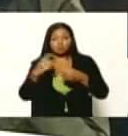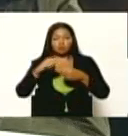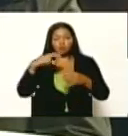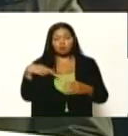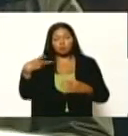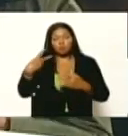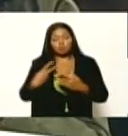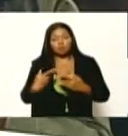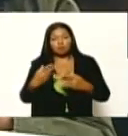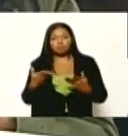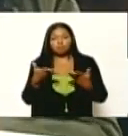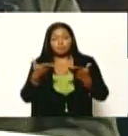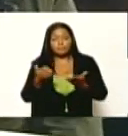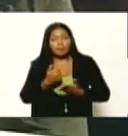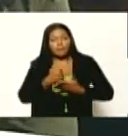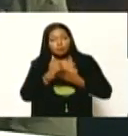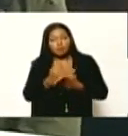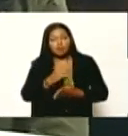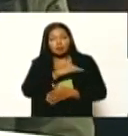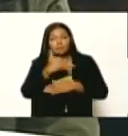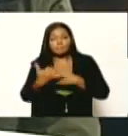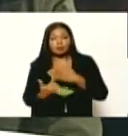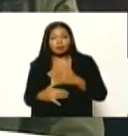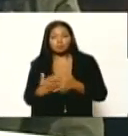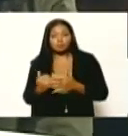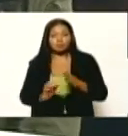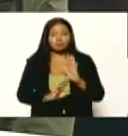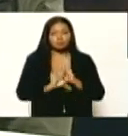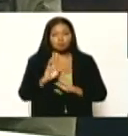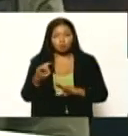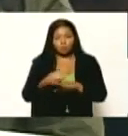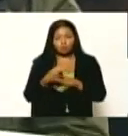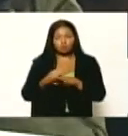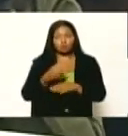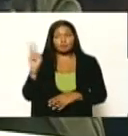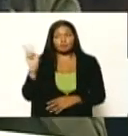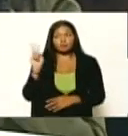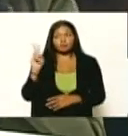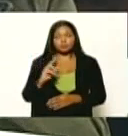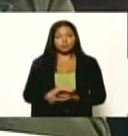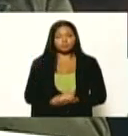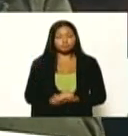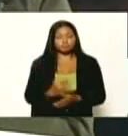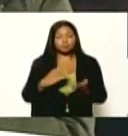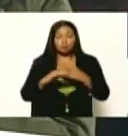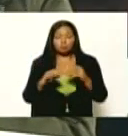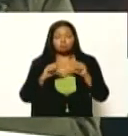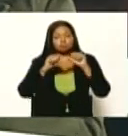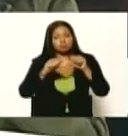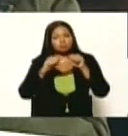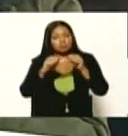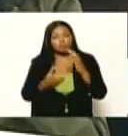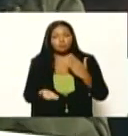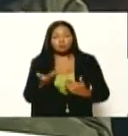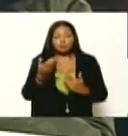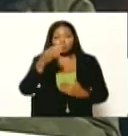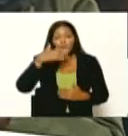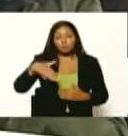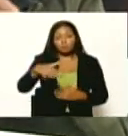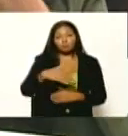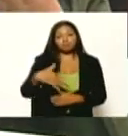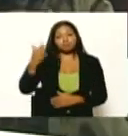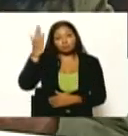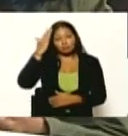voluntario a ayudar en este plan que está desarrollando el gobierno venezolano, y ahí vamos avanzando. Es importante que la población